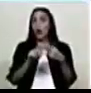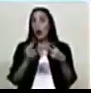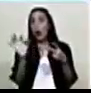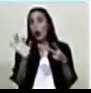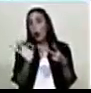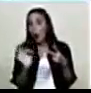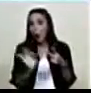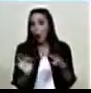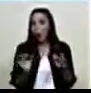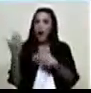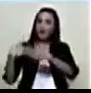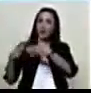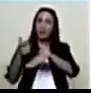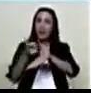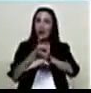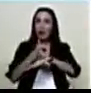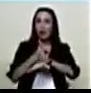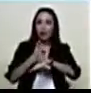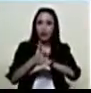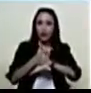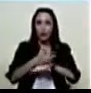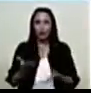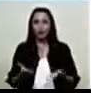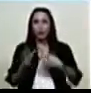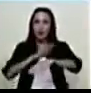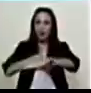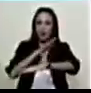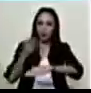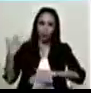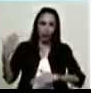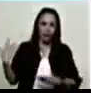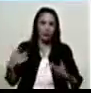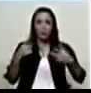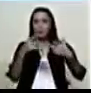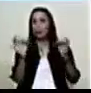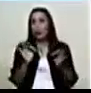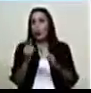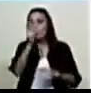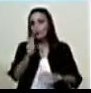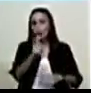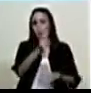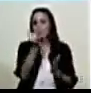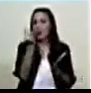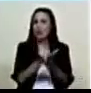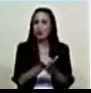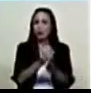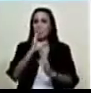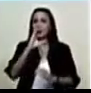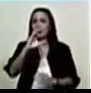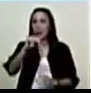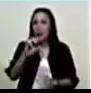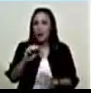Falcón, como lo ha anunciado, y se inscribe el señor Claudio Fermín, como lo ha anunciado, y se inscribe, por ahí